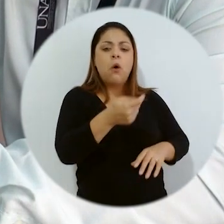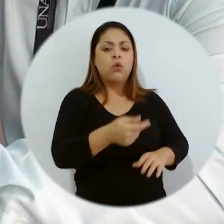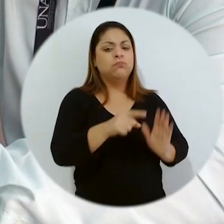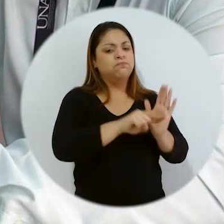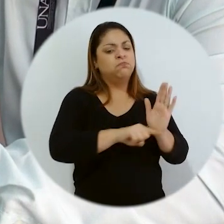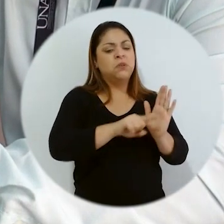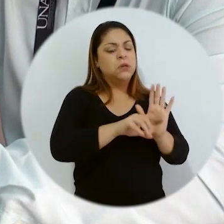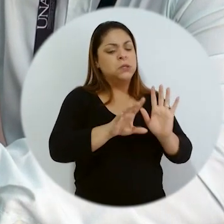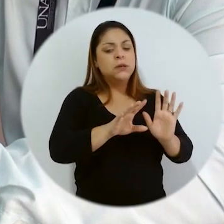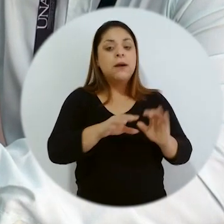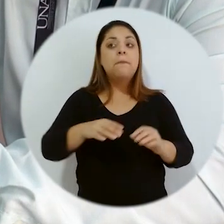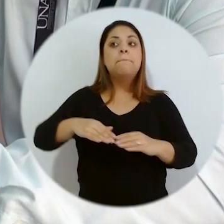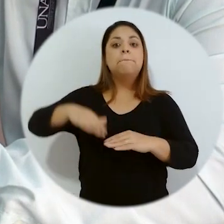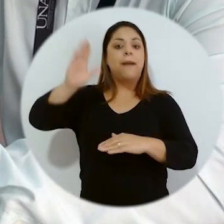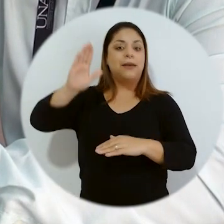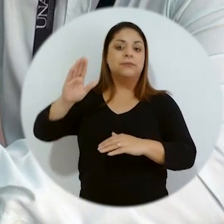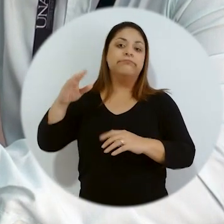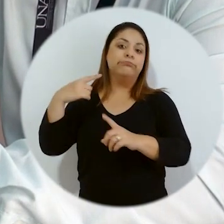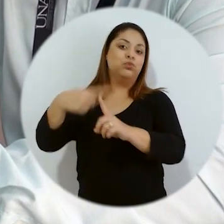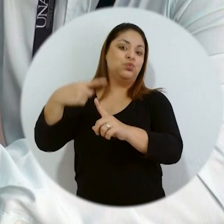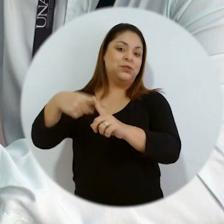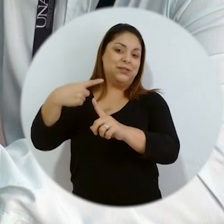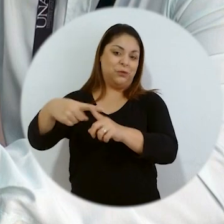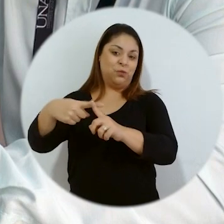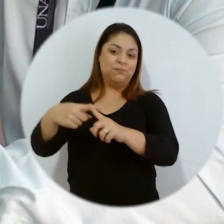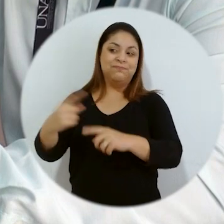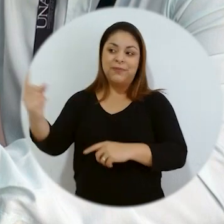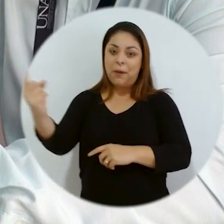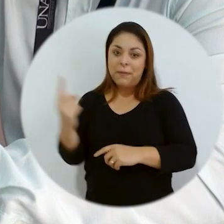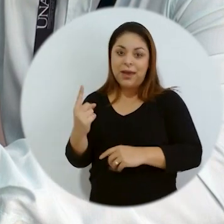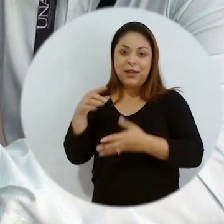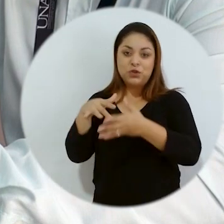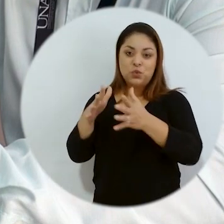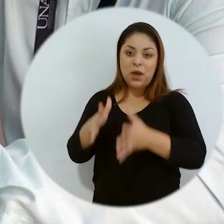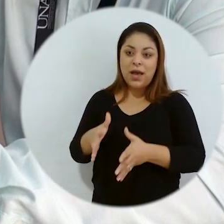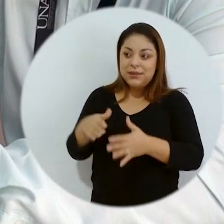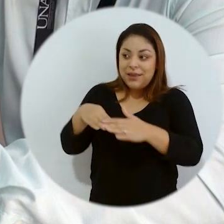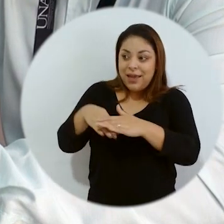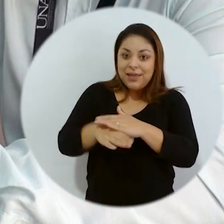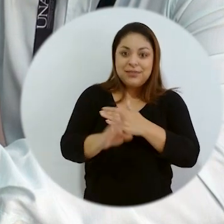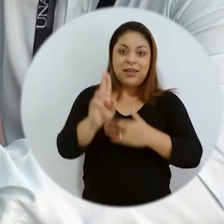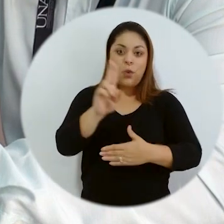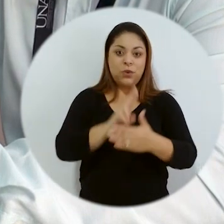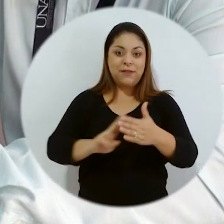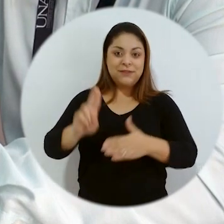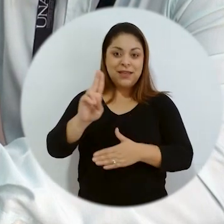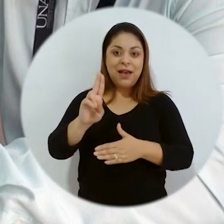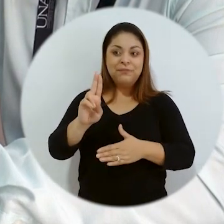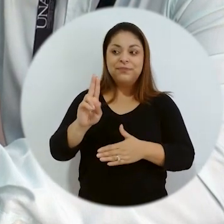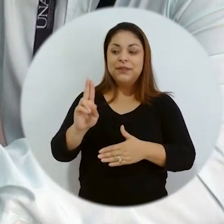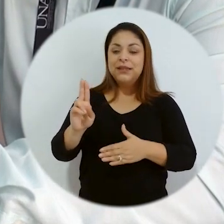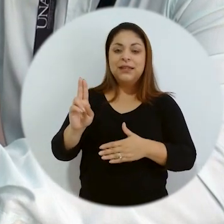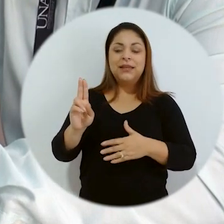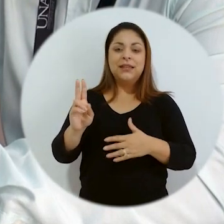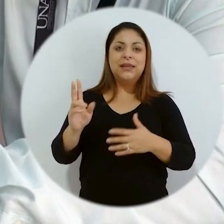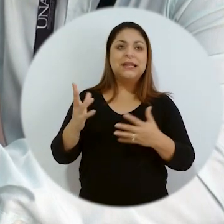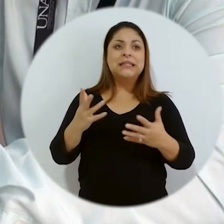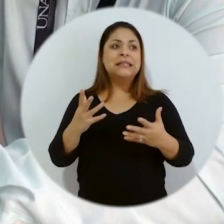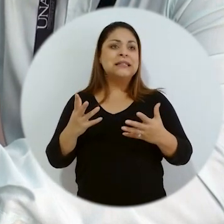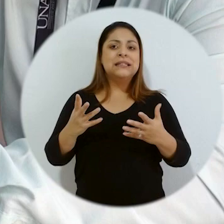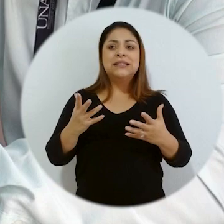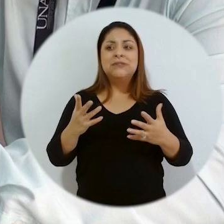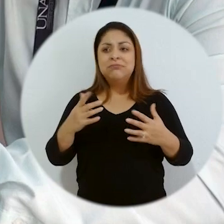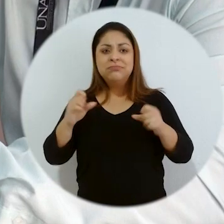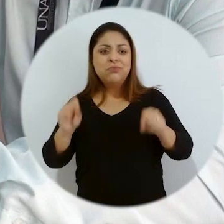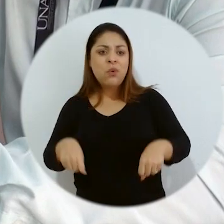experiencias gratificantes, ¿verdad?, en el sentido de ver estudiantes que tal vez en un inicio cuando entraron a la U, ¿verdad?, los mismos que estaban